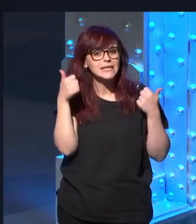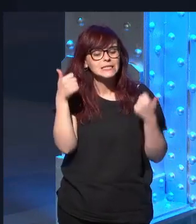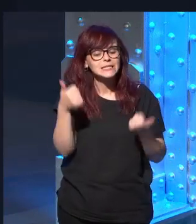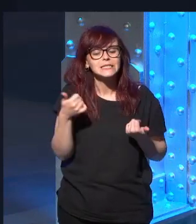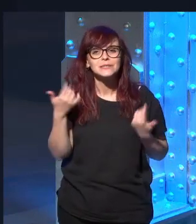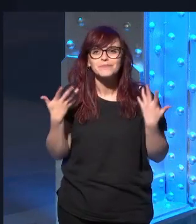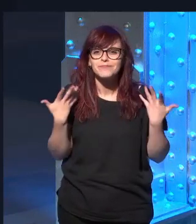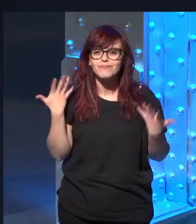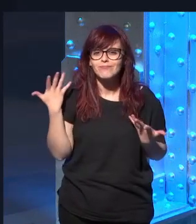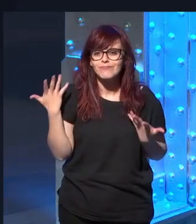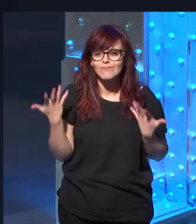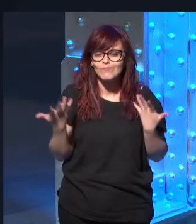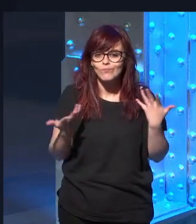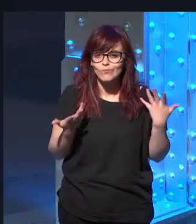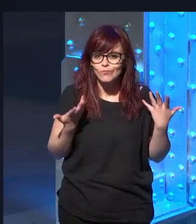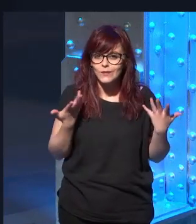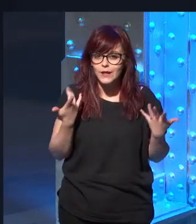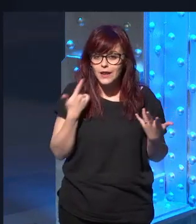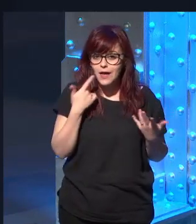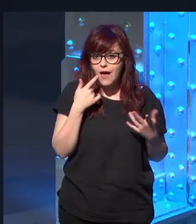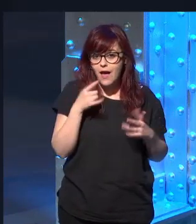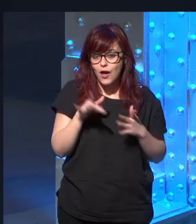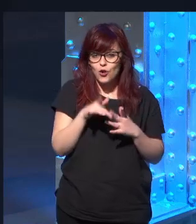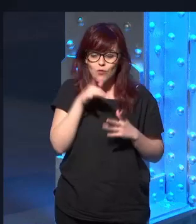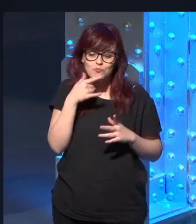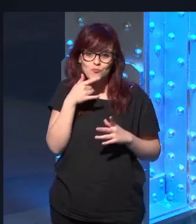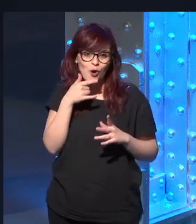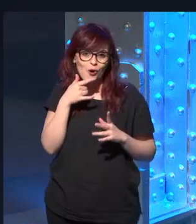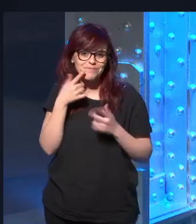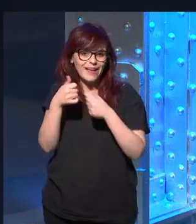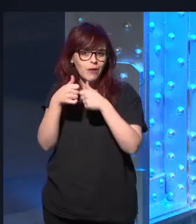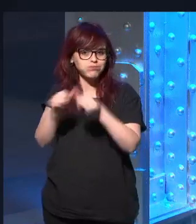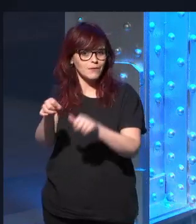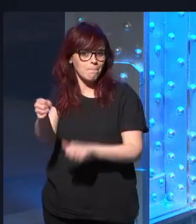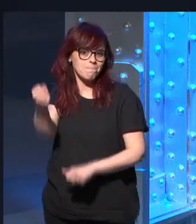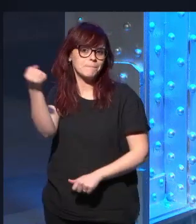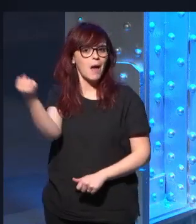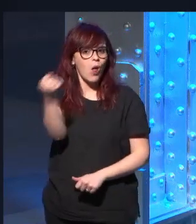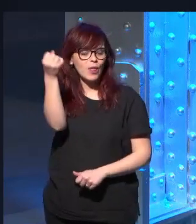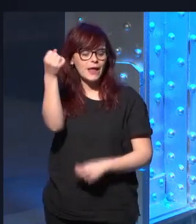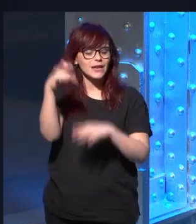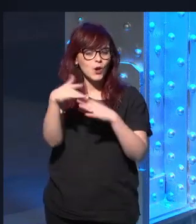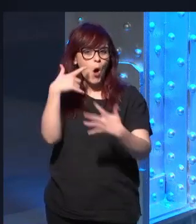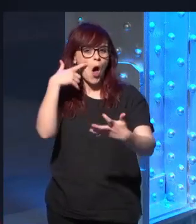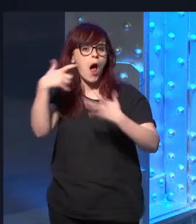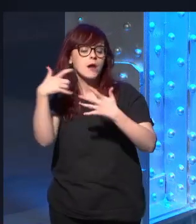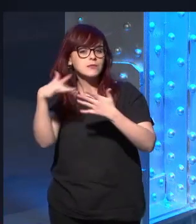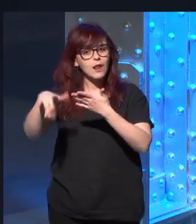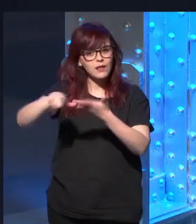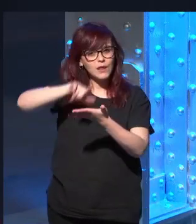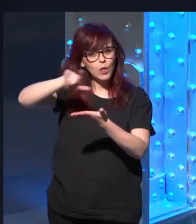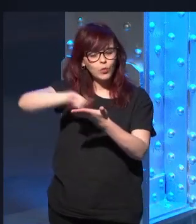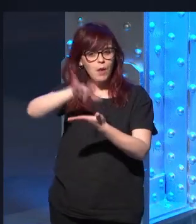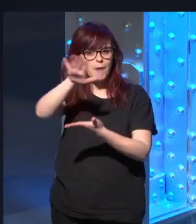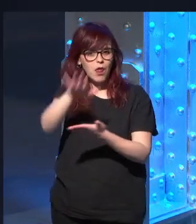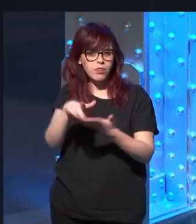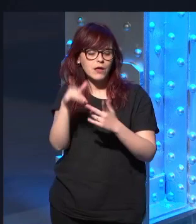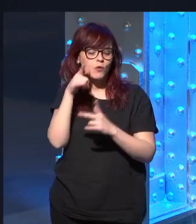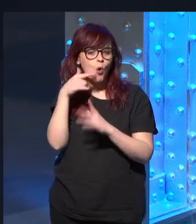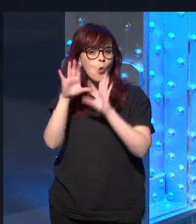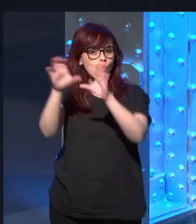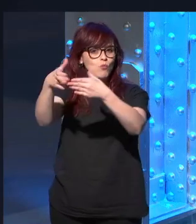y la me sale la palabra casta, o sea, el ámbito de poder de artístico y literario era